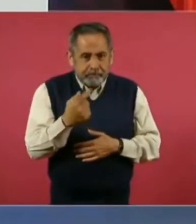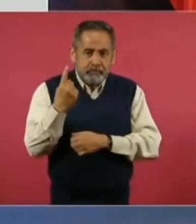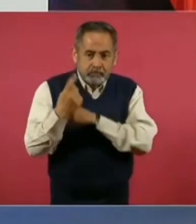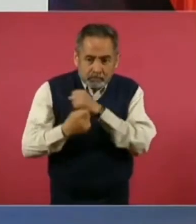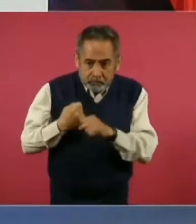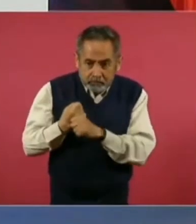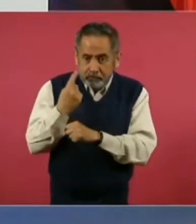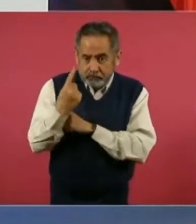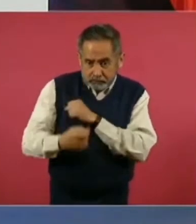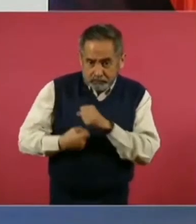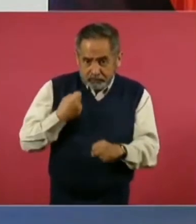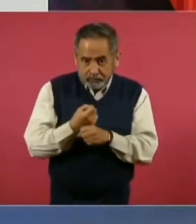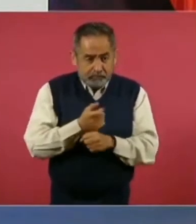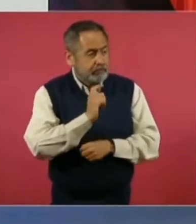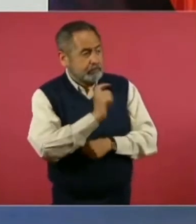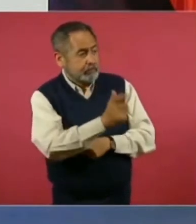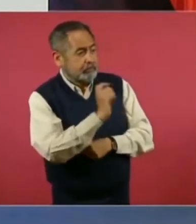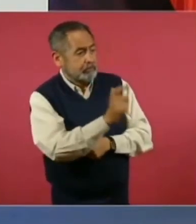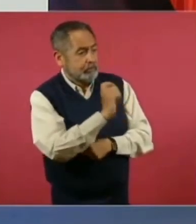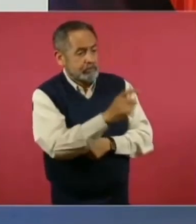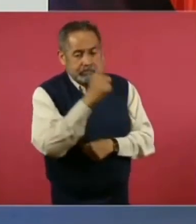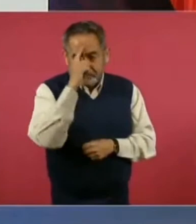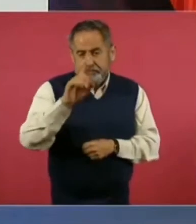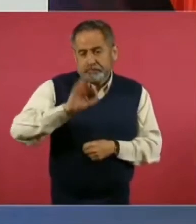año de pago de interés,